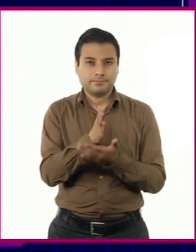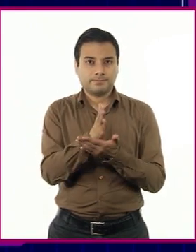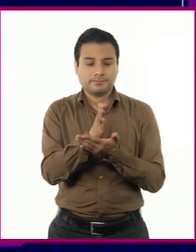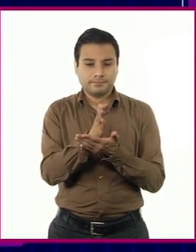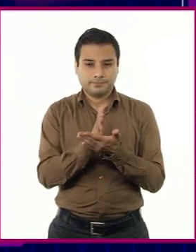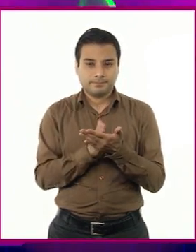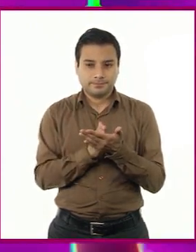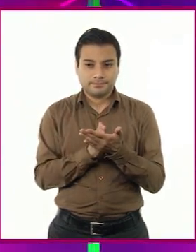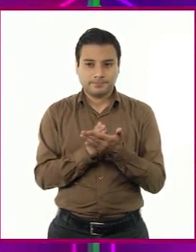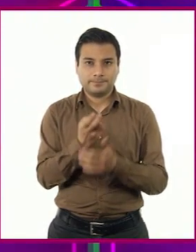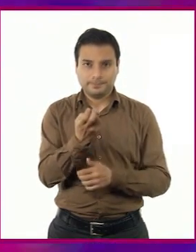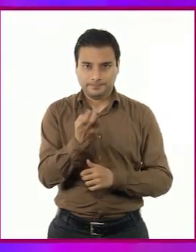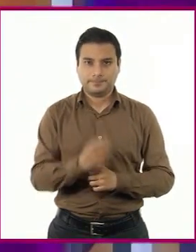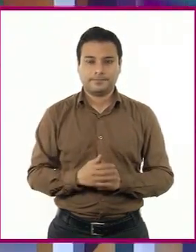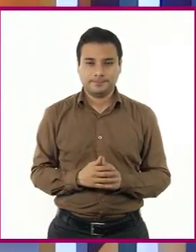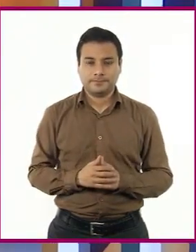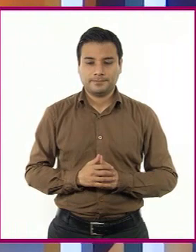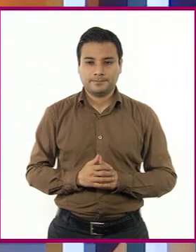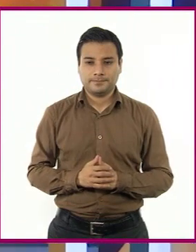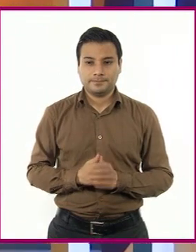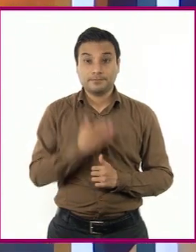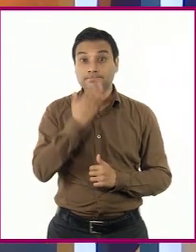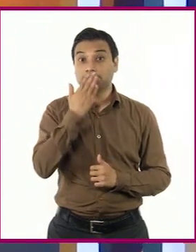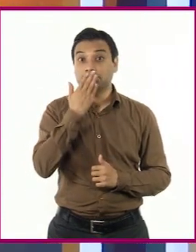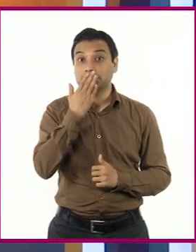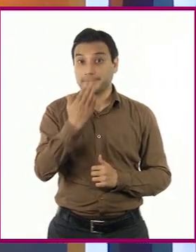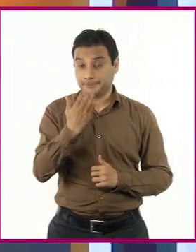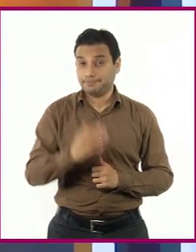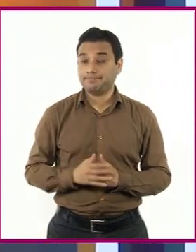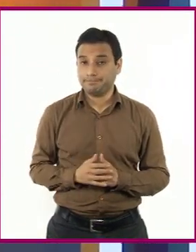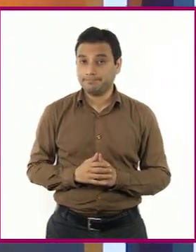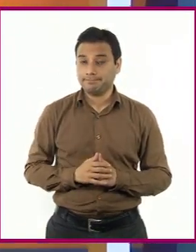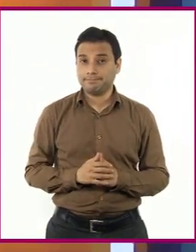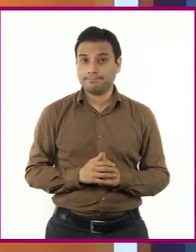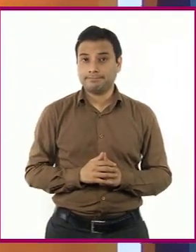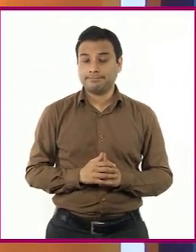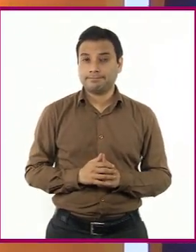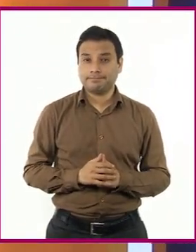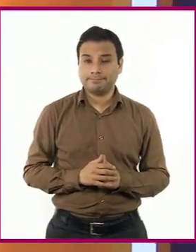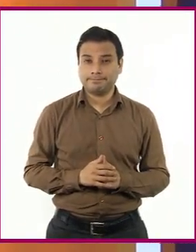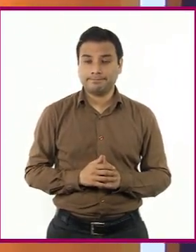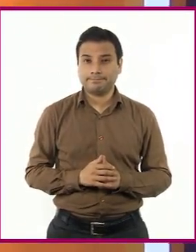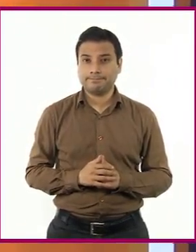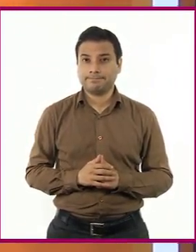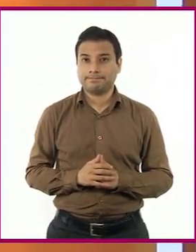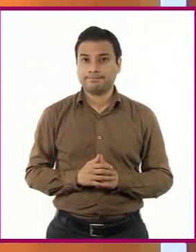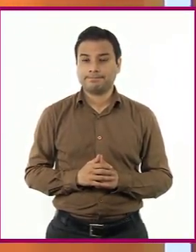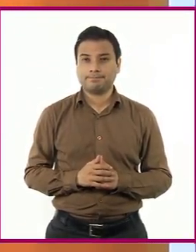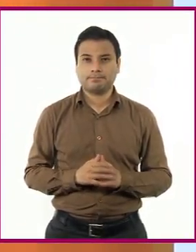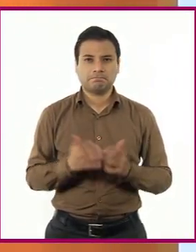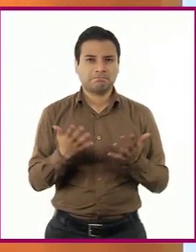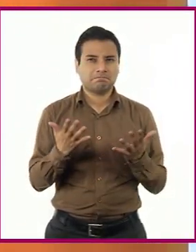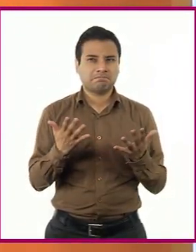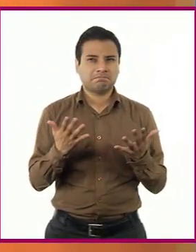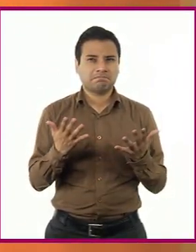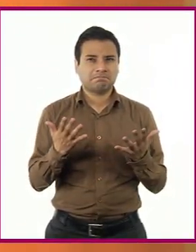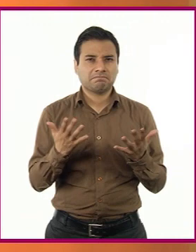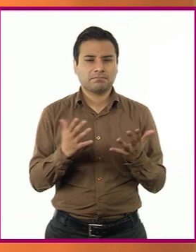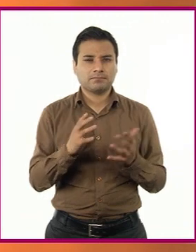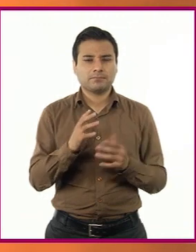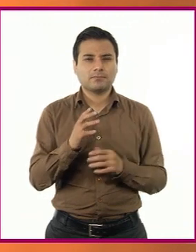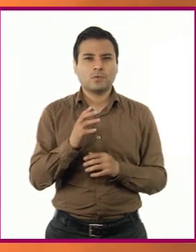2,312,000 barriles. Muy bien, Enrique. Alumnas y alumnos, ¿qué dato muestra una desviación